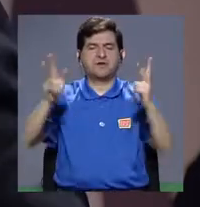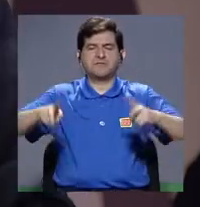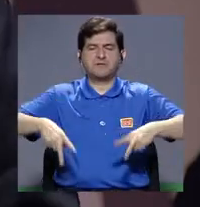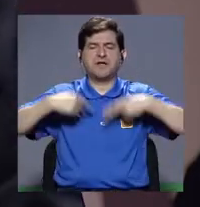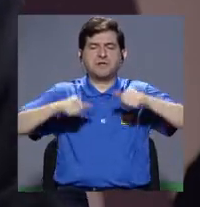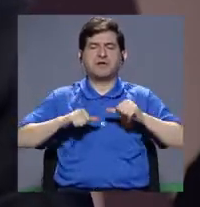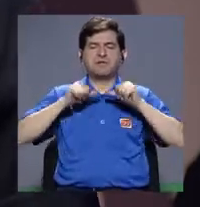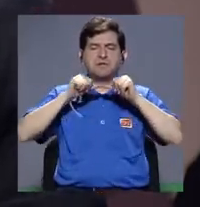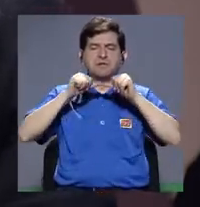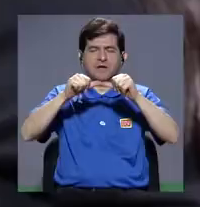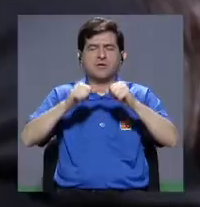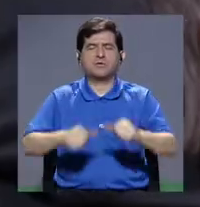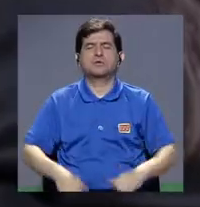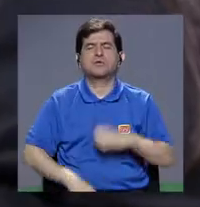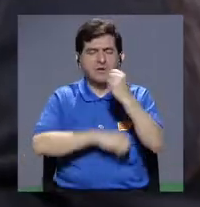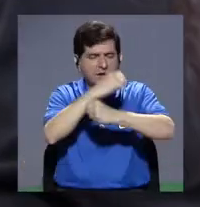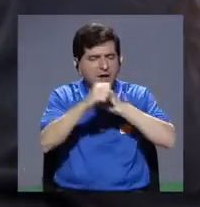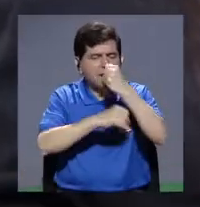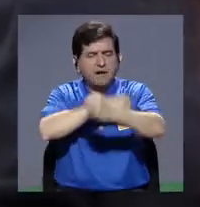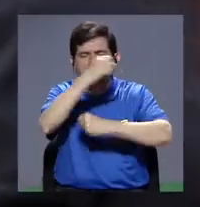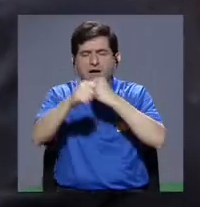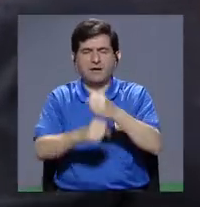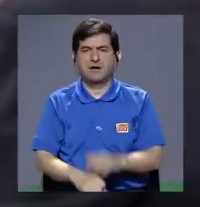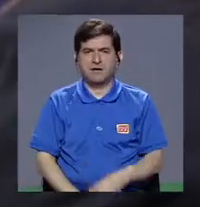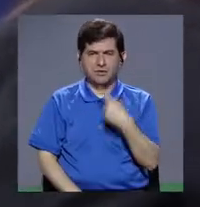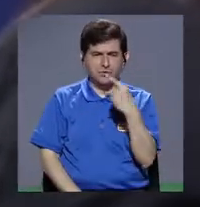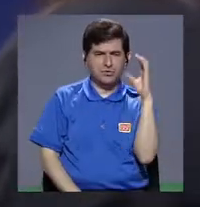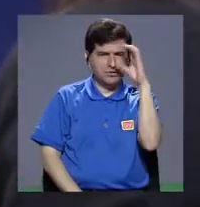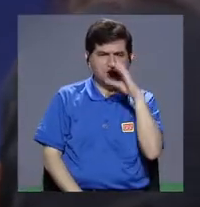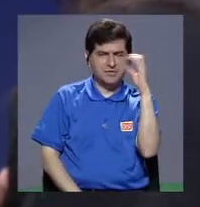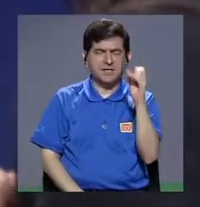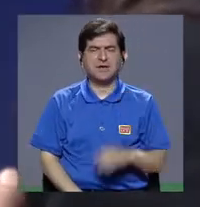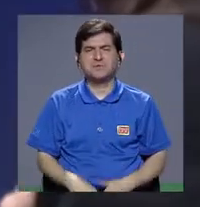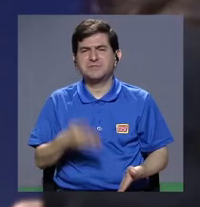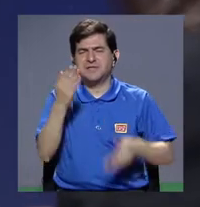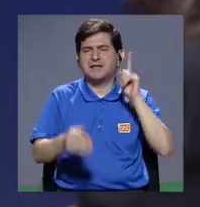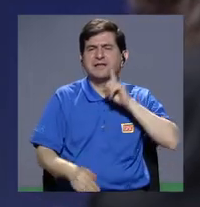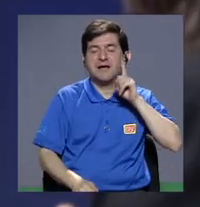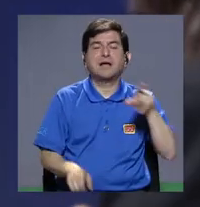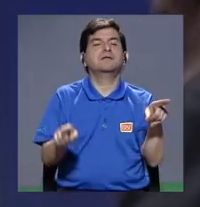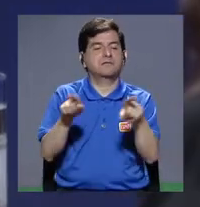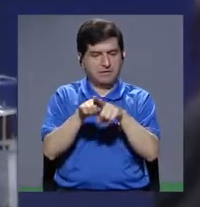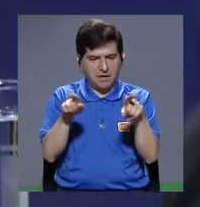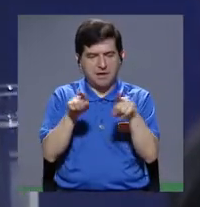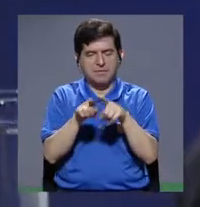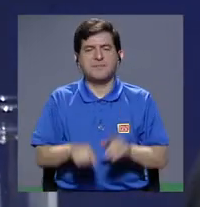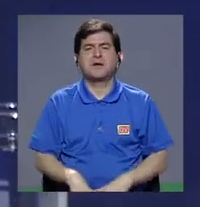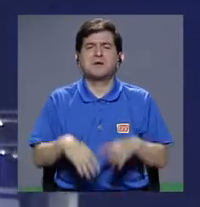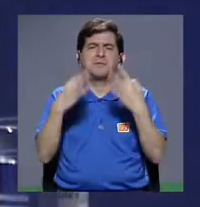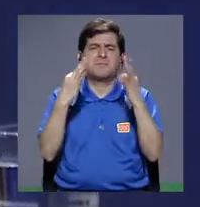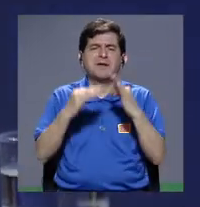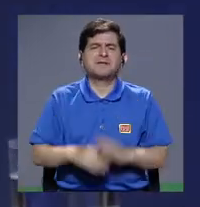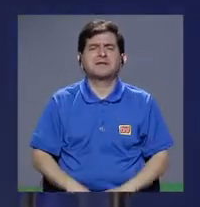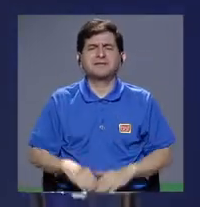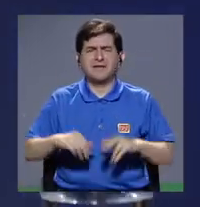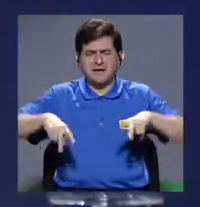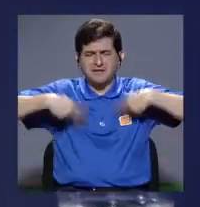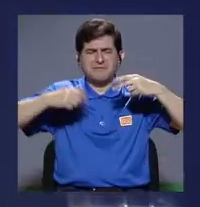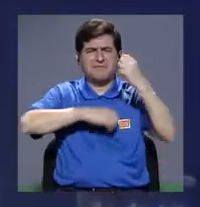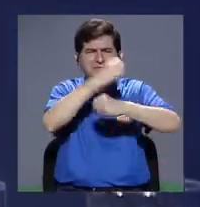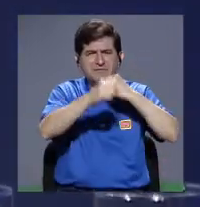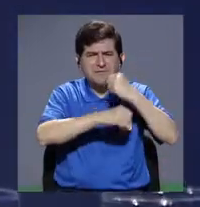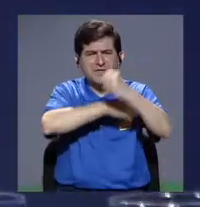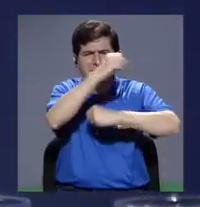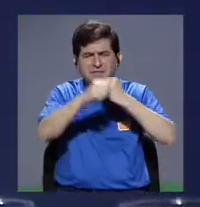una larga vida porque también de alguna forma se plantea esa búsqueda artificial también de esa longevidad entendida